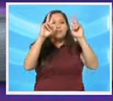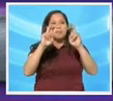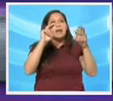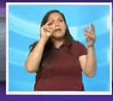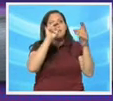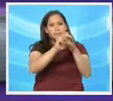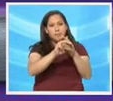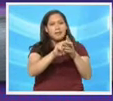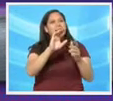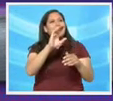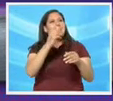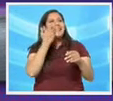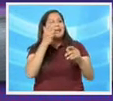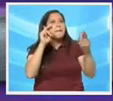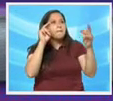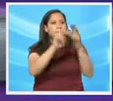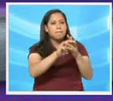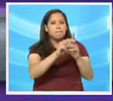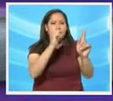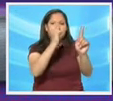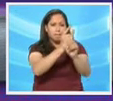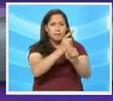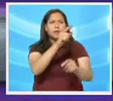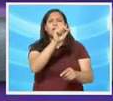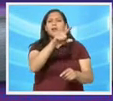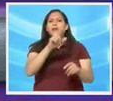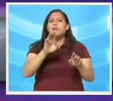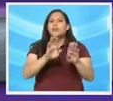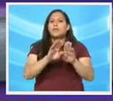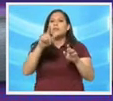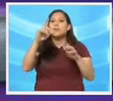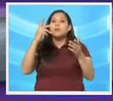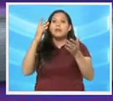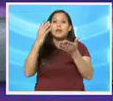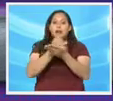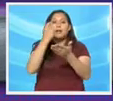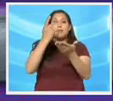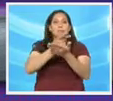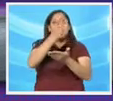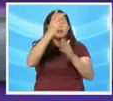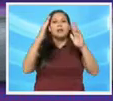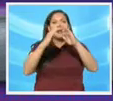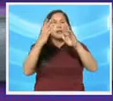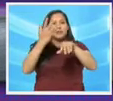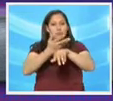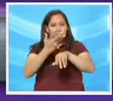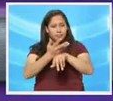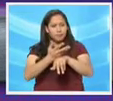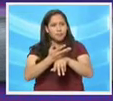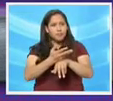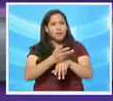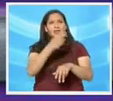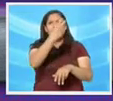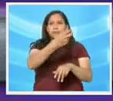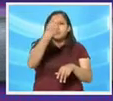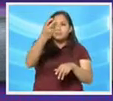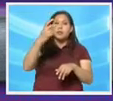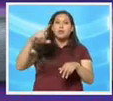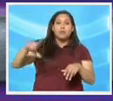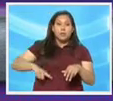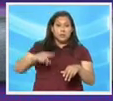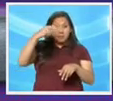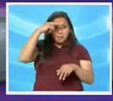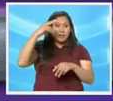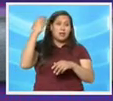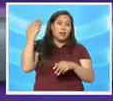ganó el premio Casa de las Américas. Es tan crítica la obra, Ajá. que el gobierno mexicano de los años